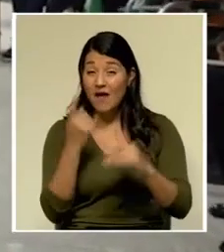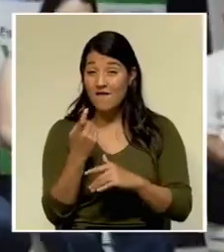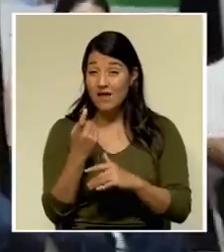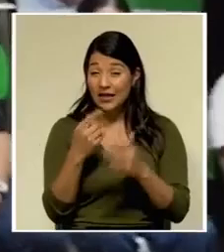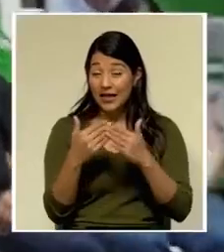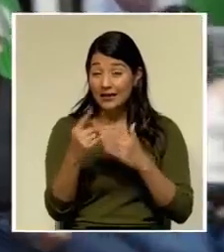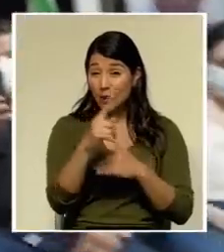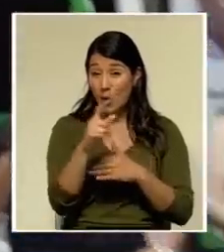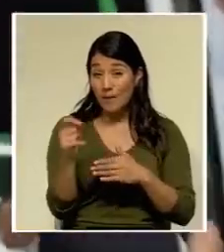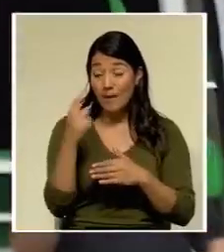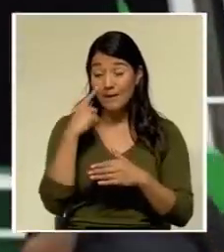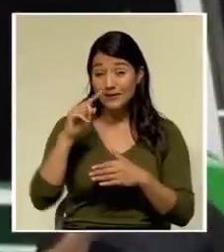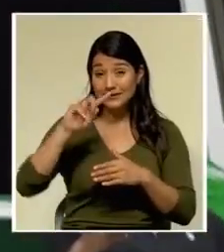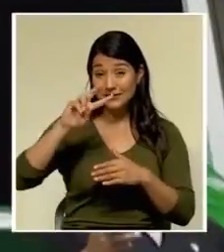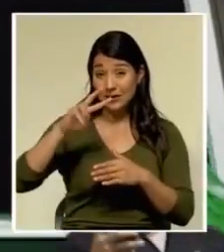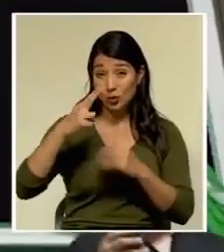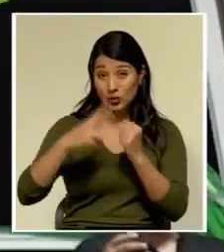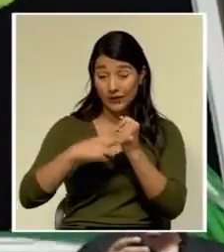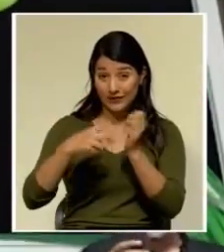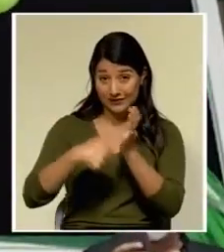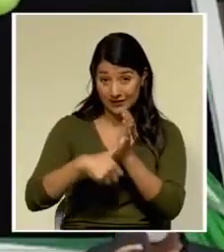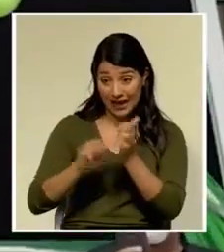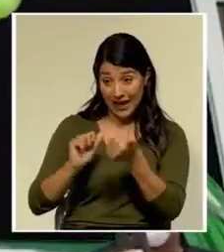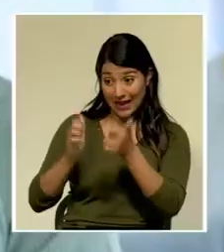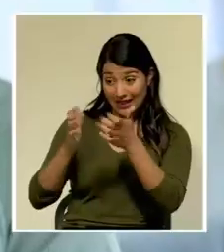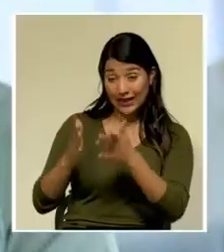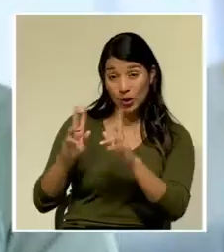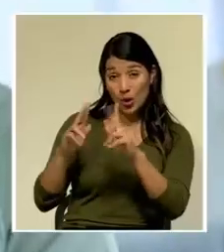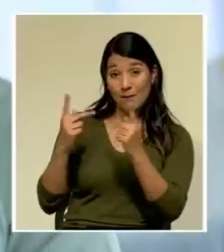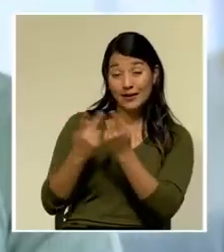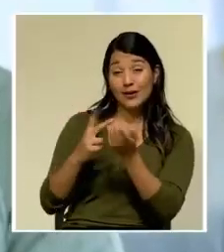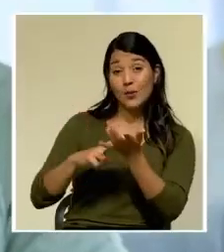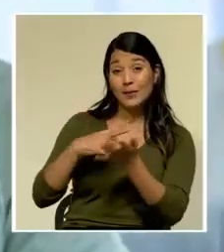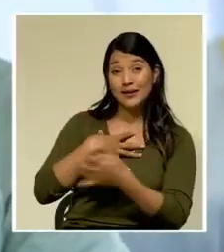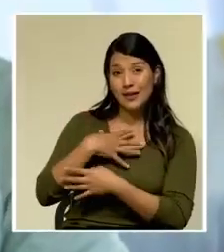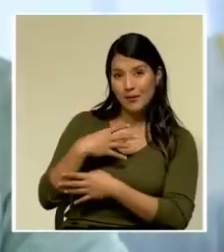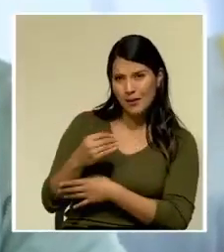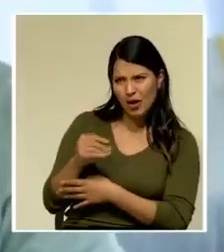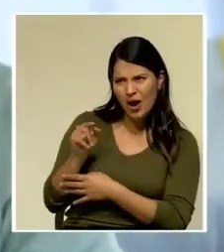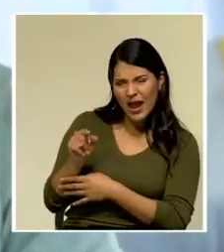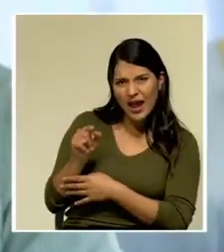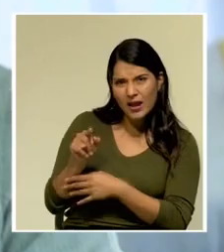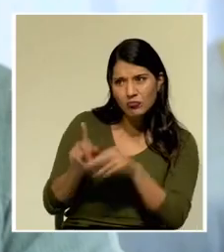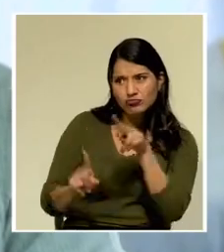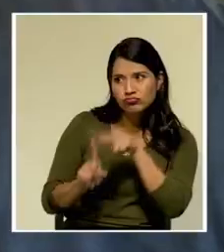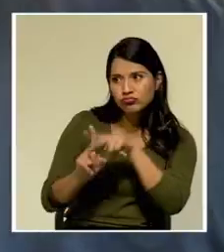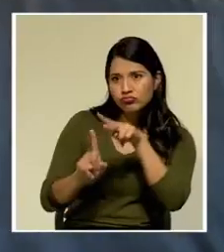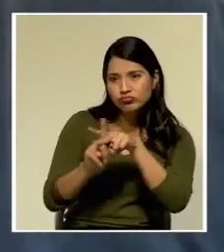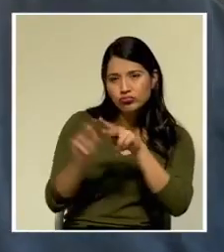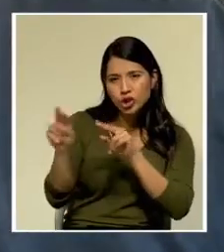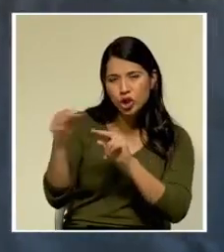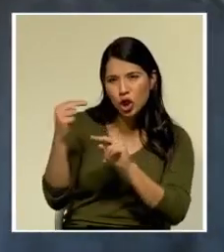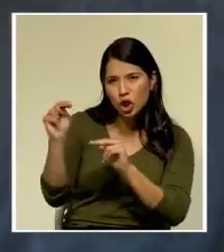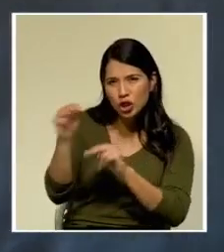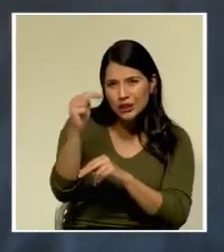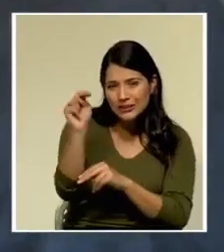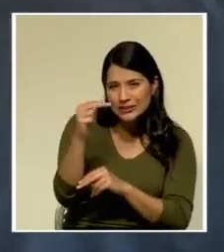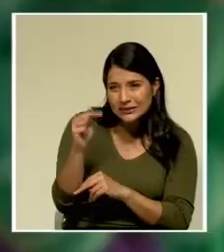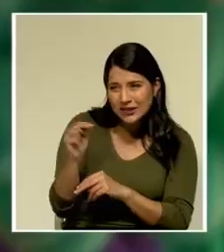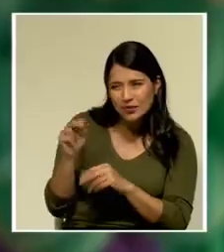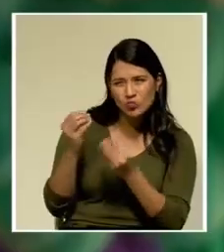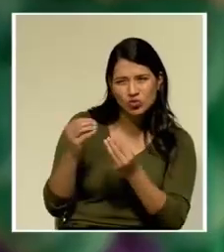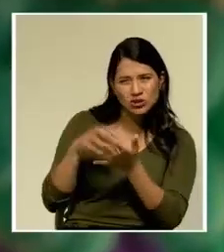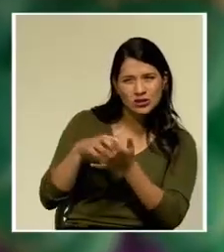segunda ronda, el candidato del Partido de Liberación Nacional provocó una serie de noticias que le depararon cuestionamientos y